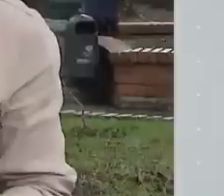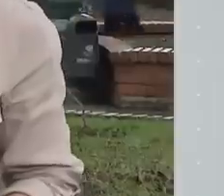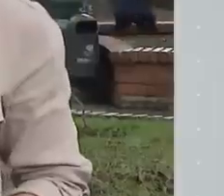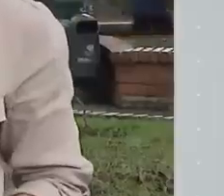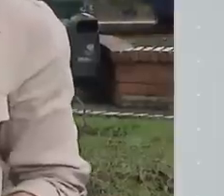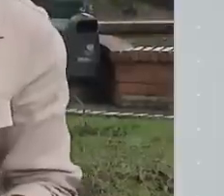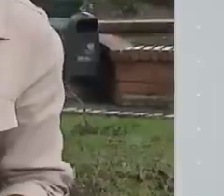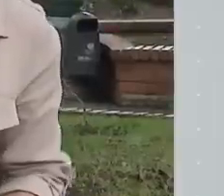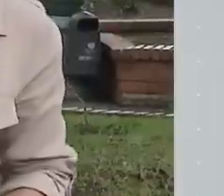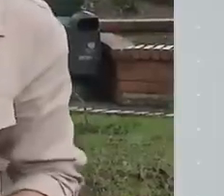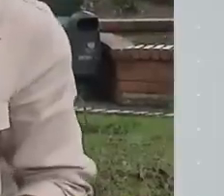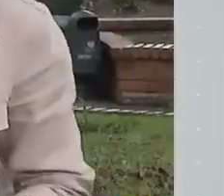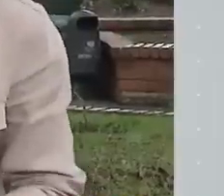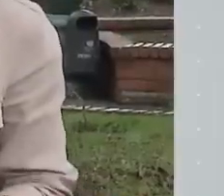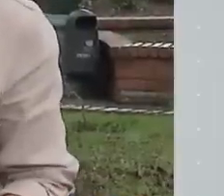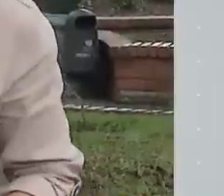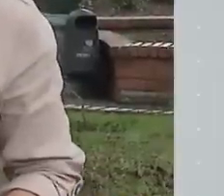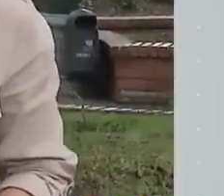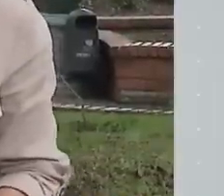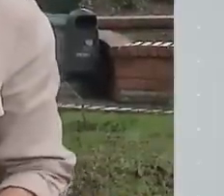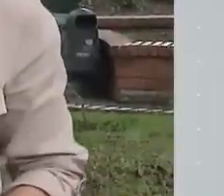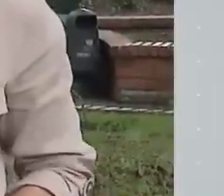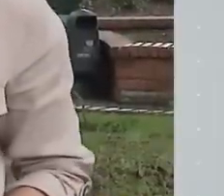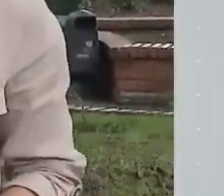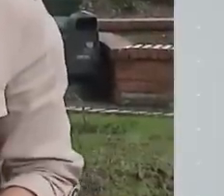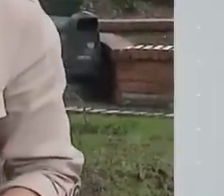Hey Festival? Buenas tardes.